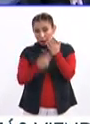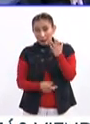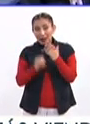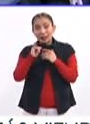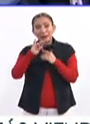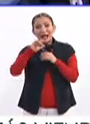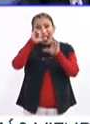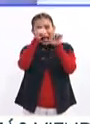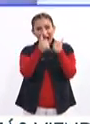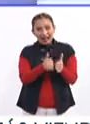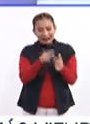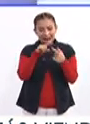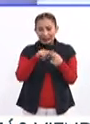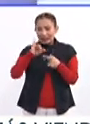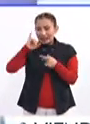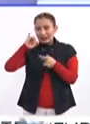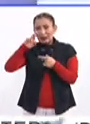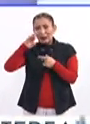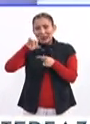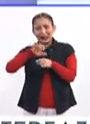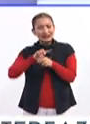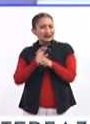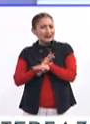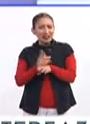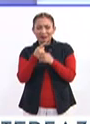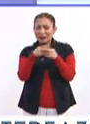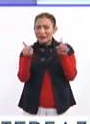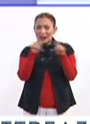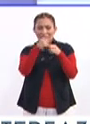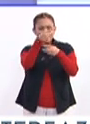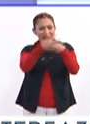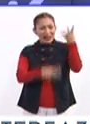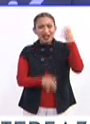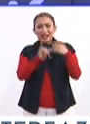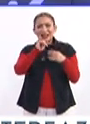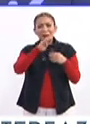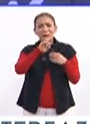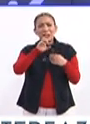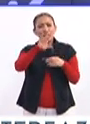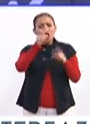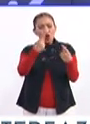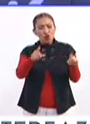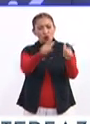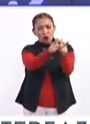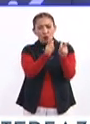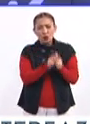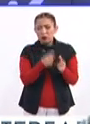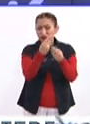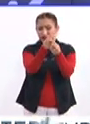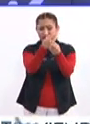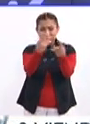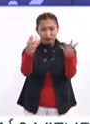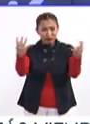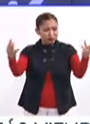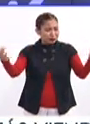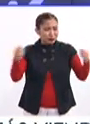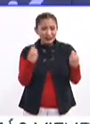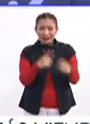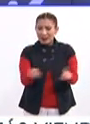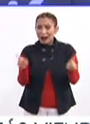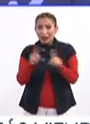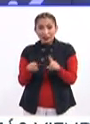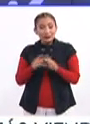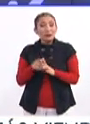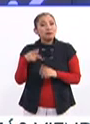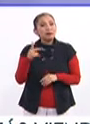como Iberartesanías, como Ibercine, en fin, Iberorquestas. En realidad es mucho el abanico de opciones.